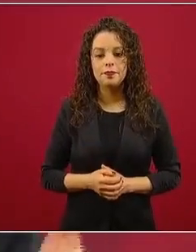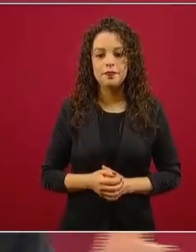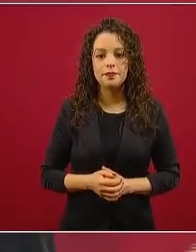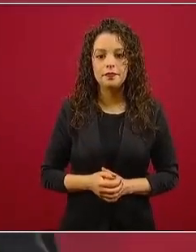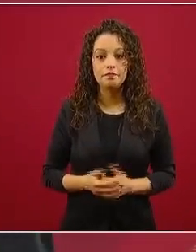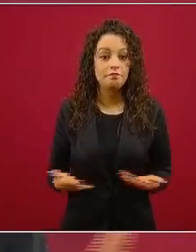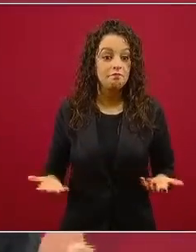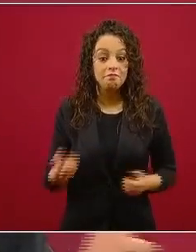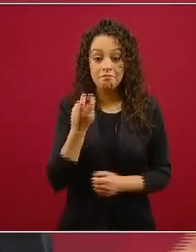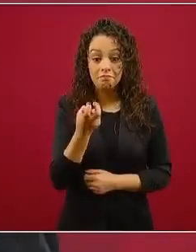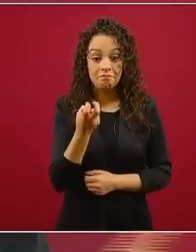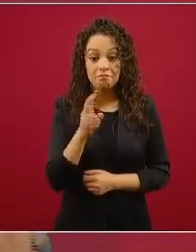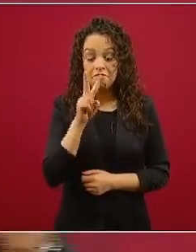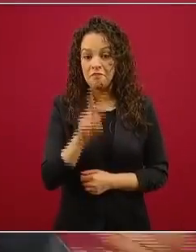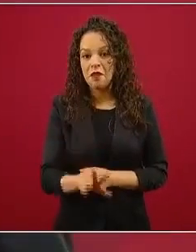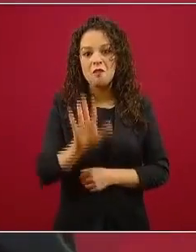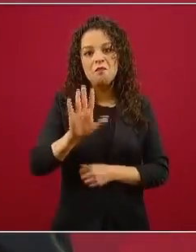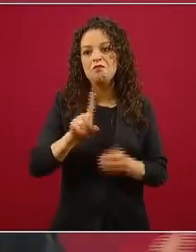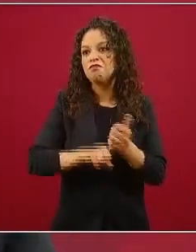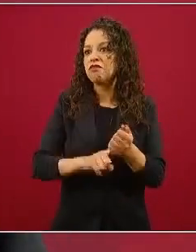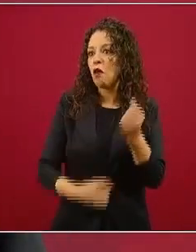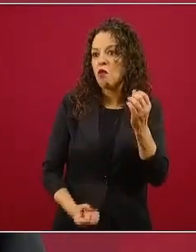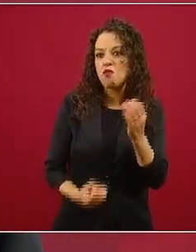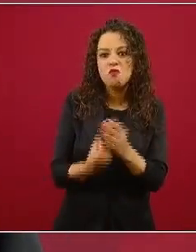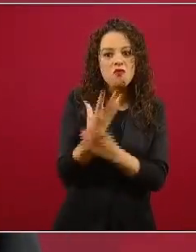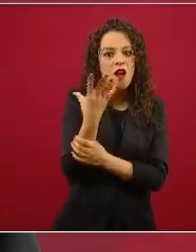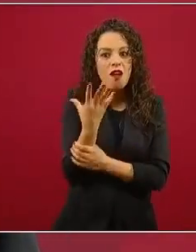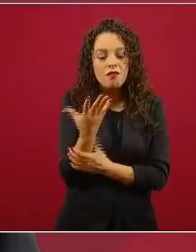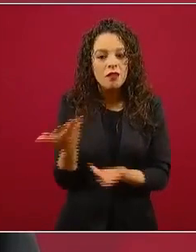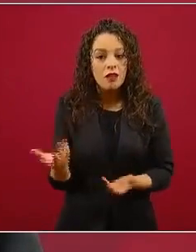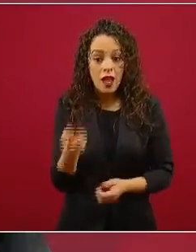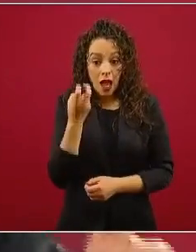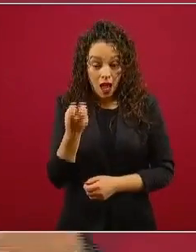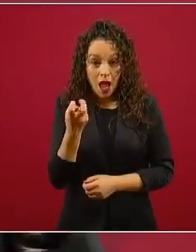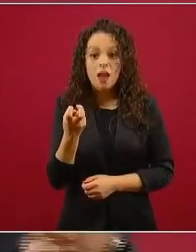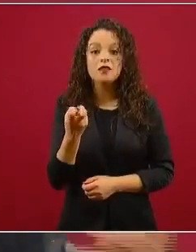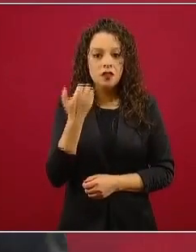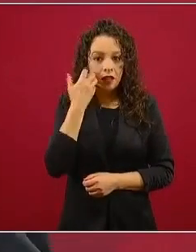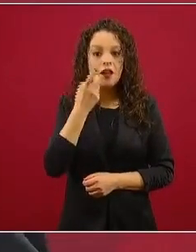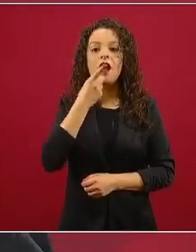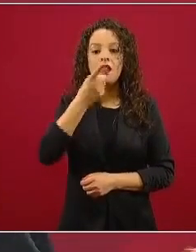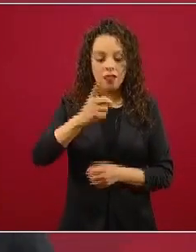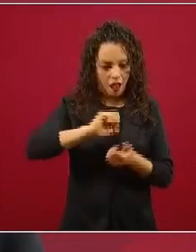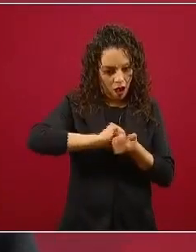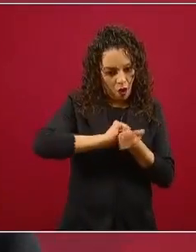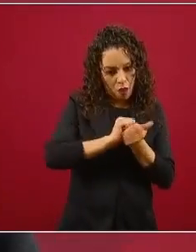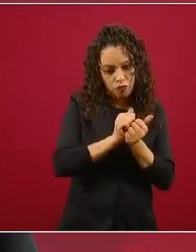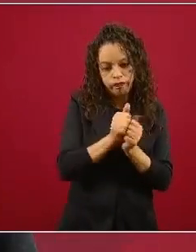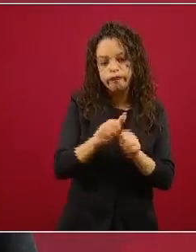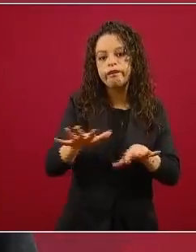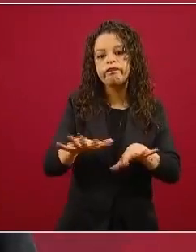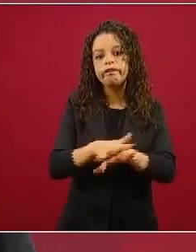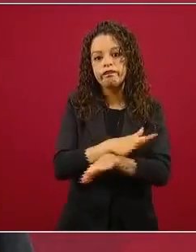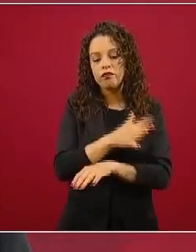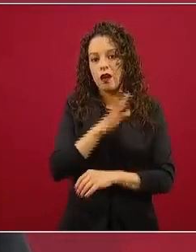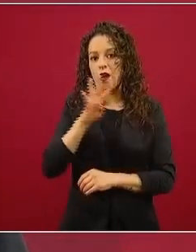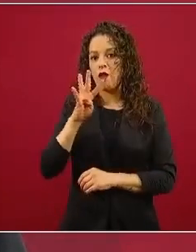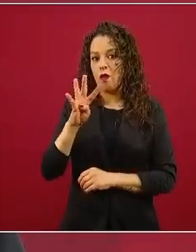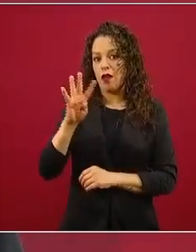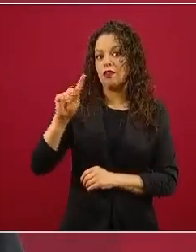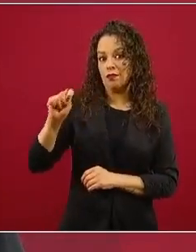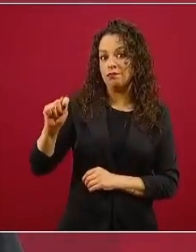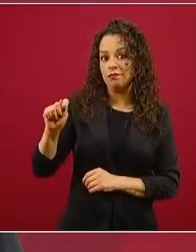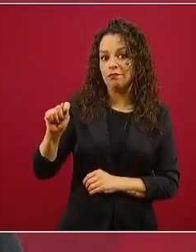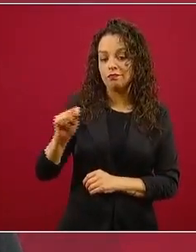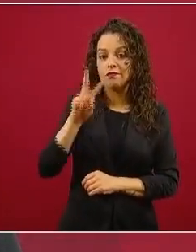Esto es totalmente nuevo, esto es parte de la transformación, el que todos los días estemos